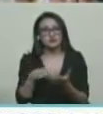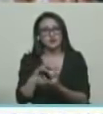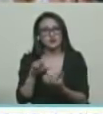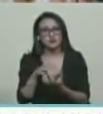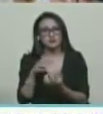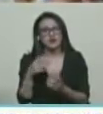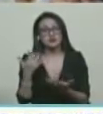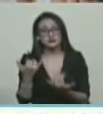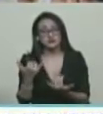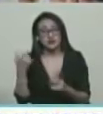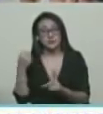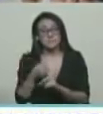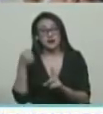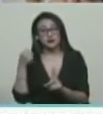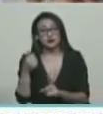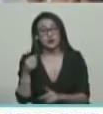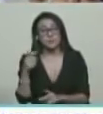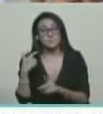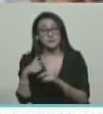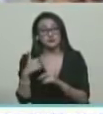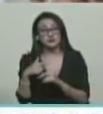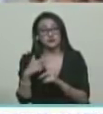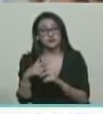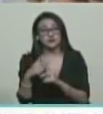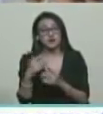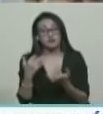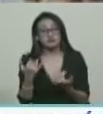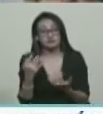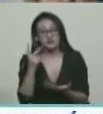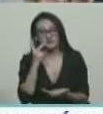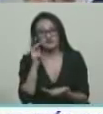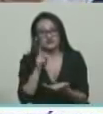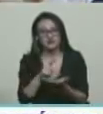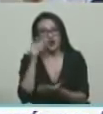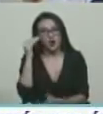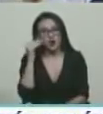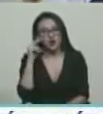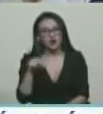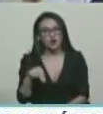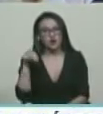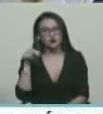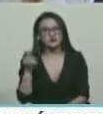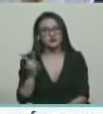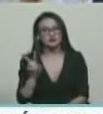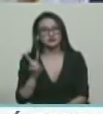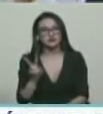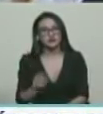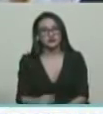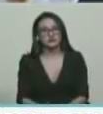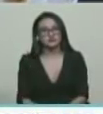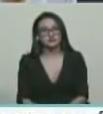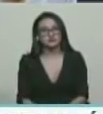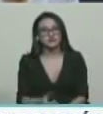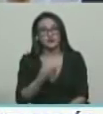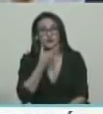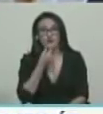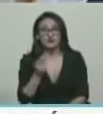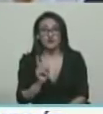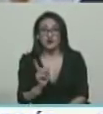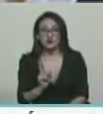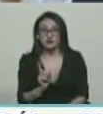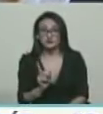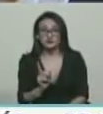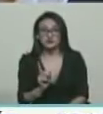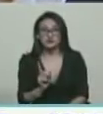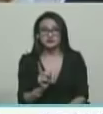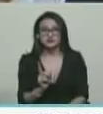impacto positivo que amerita la visita de Corea del Norte acá a Venezuela. Mira, no es fácil. No es fácil